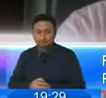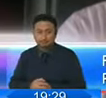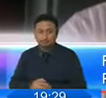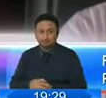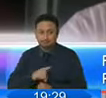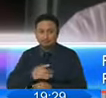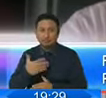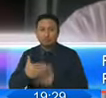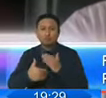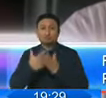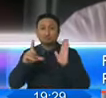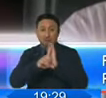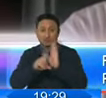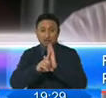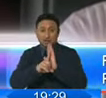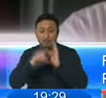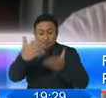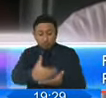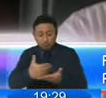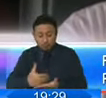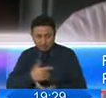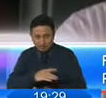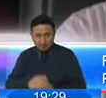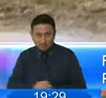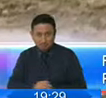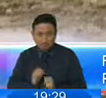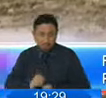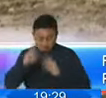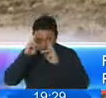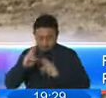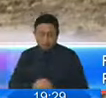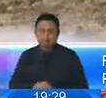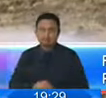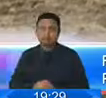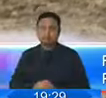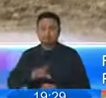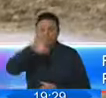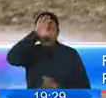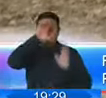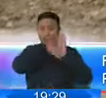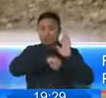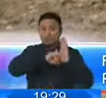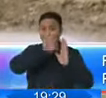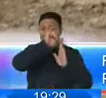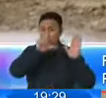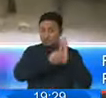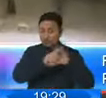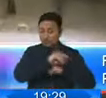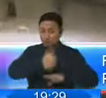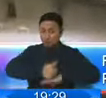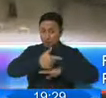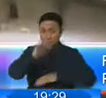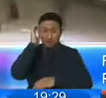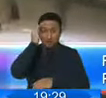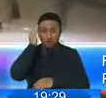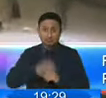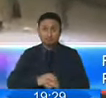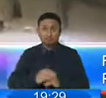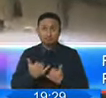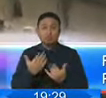los procesos que tienen que darse cumplimiento. La minería ilegal preocupa a las autoridades, por lo que se